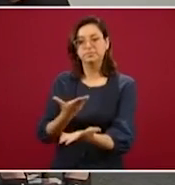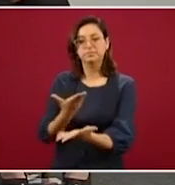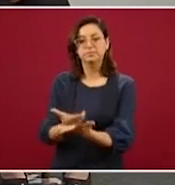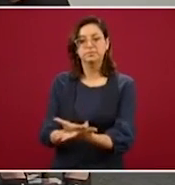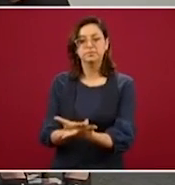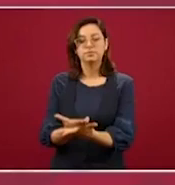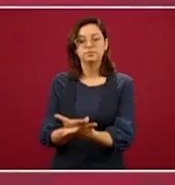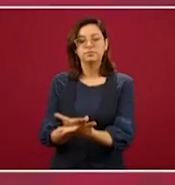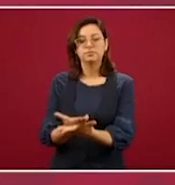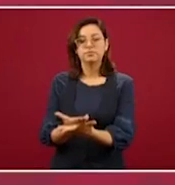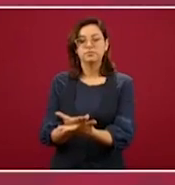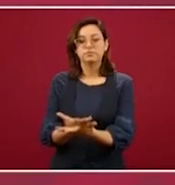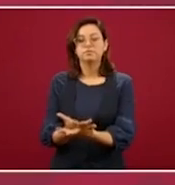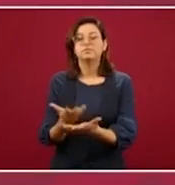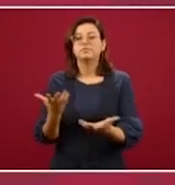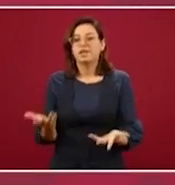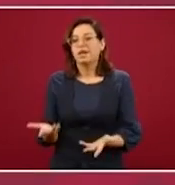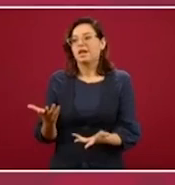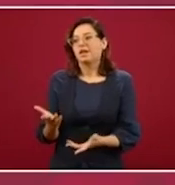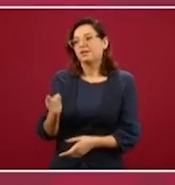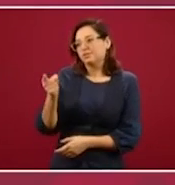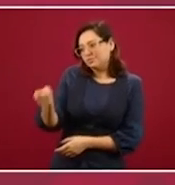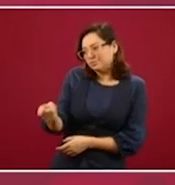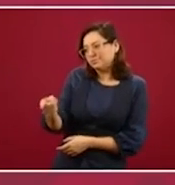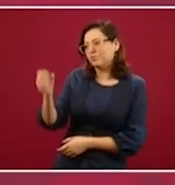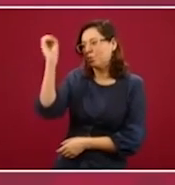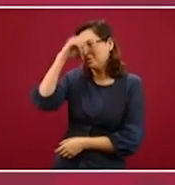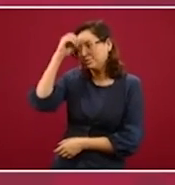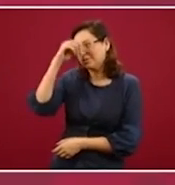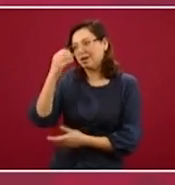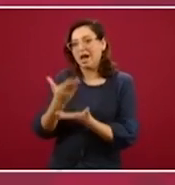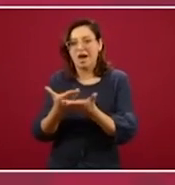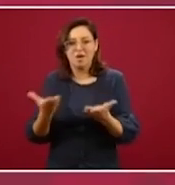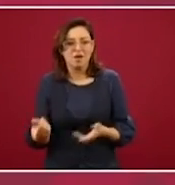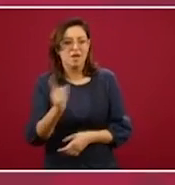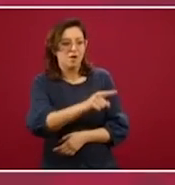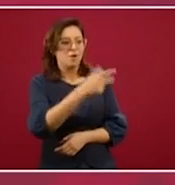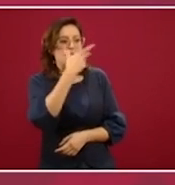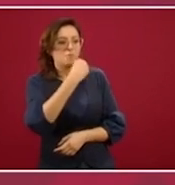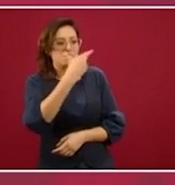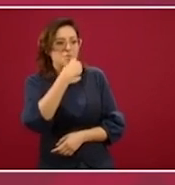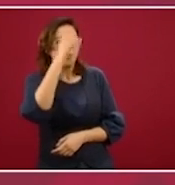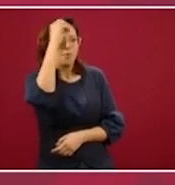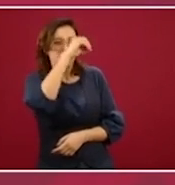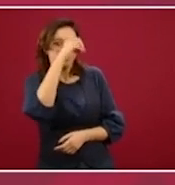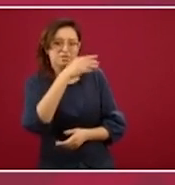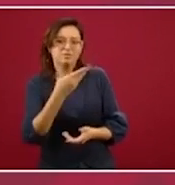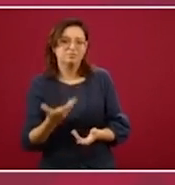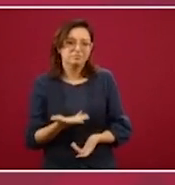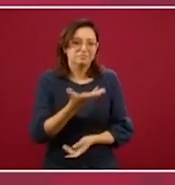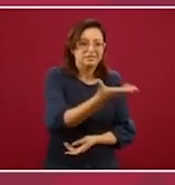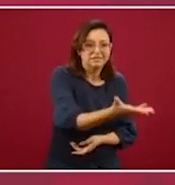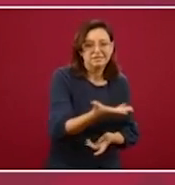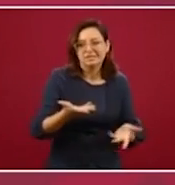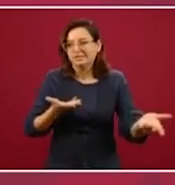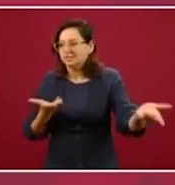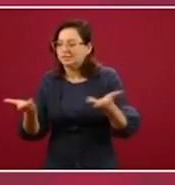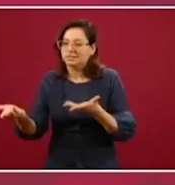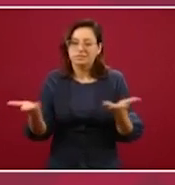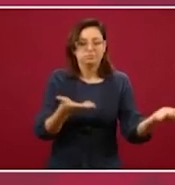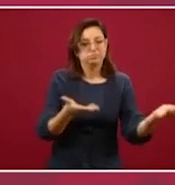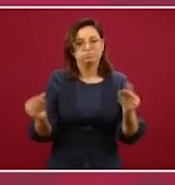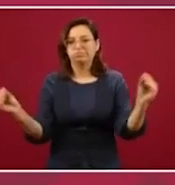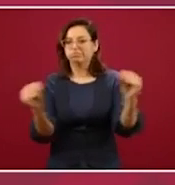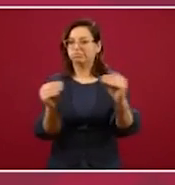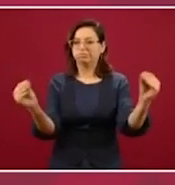le tendríamos que dar la palabra al compañero y entonces… No.